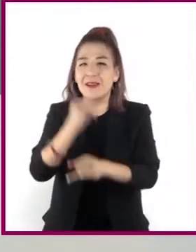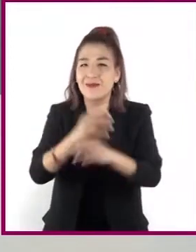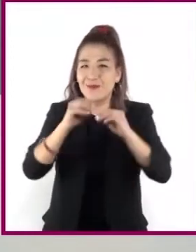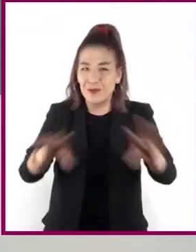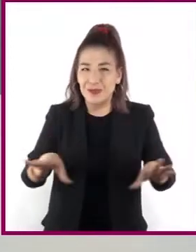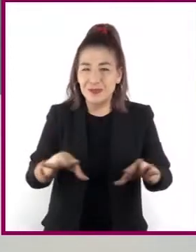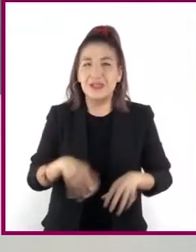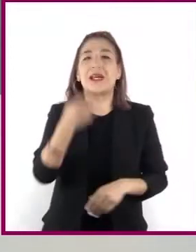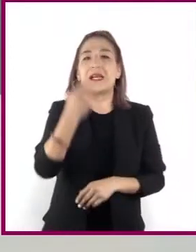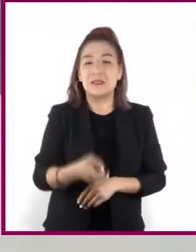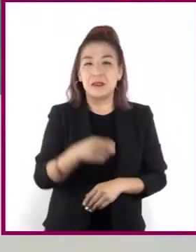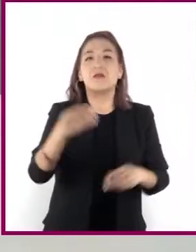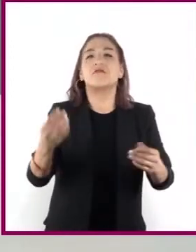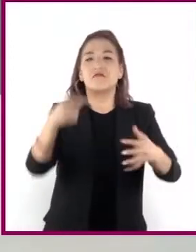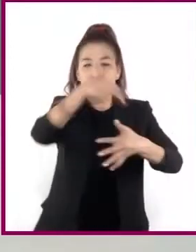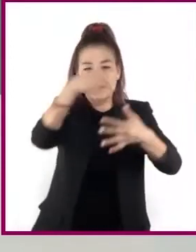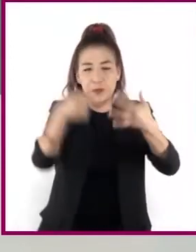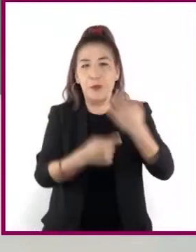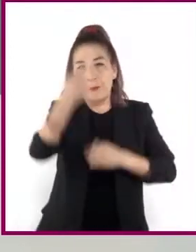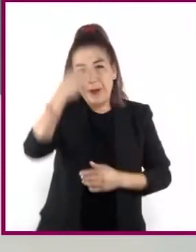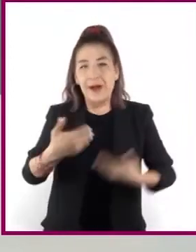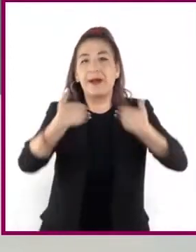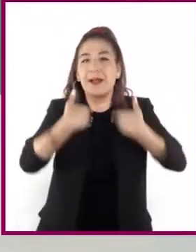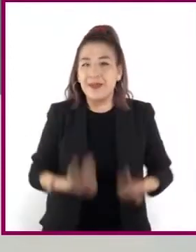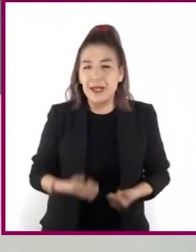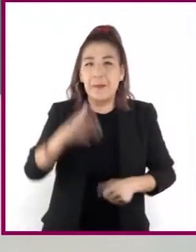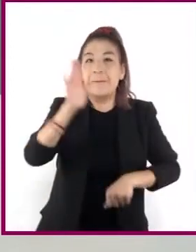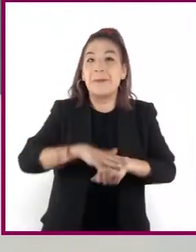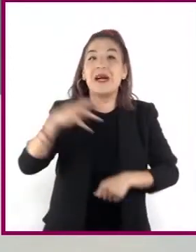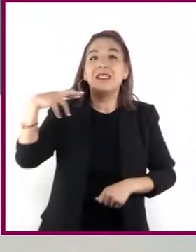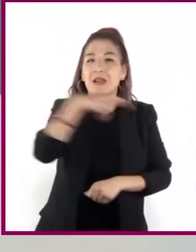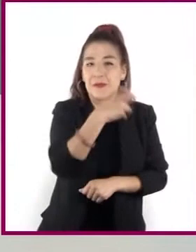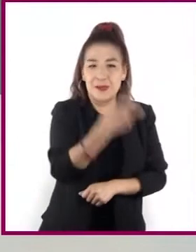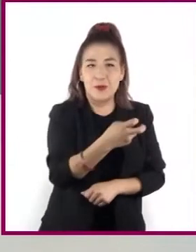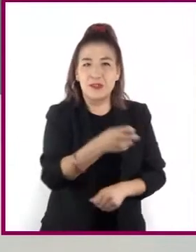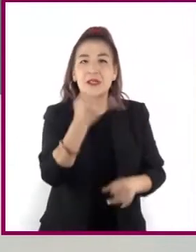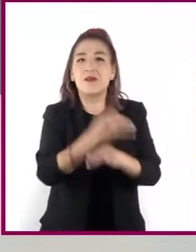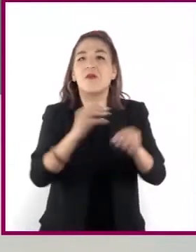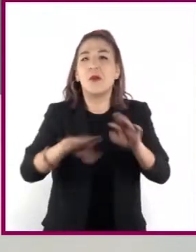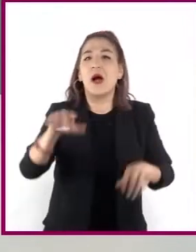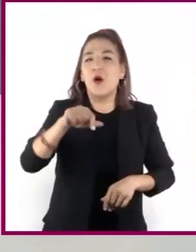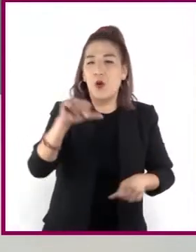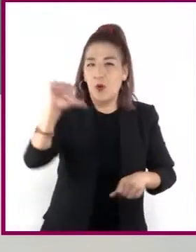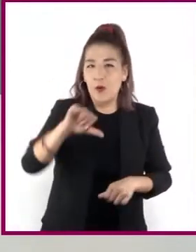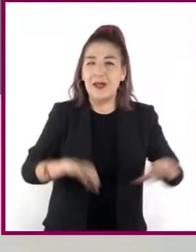son elementos que nos permiten comprender de manera rápida la información que vamos a trabajar.